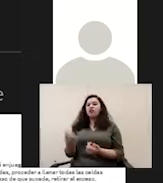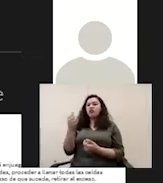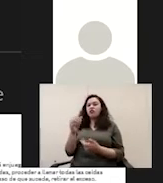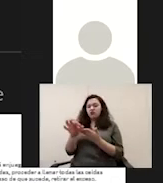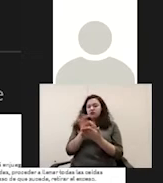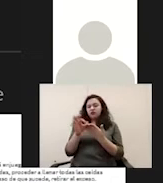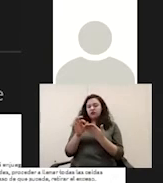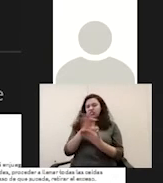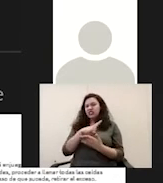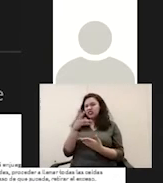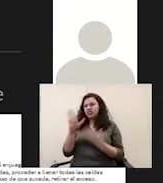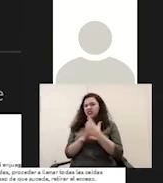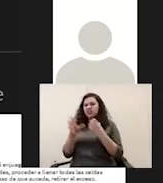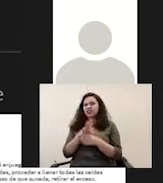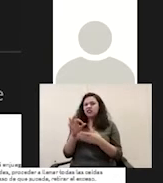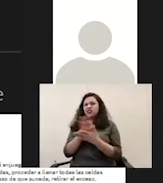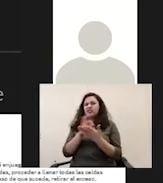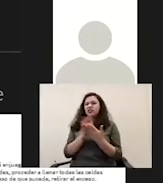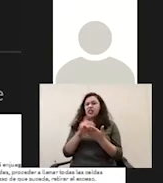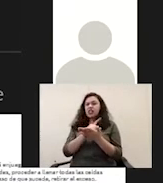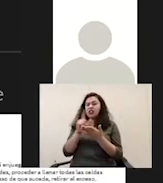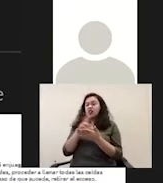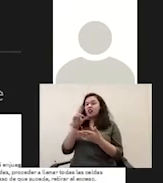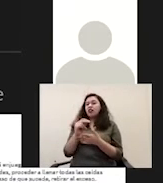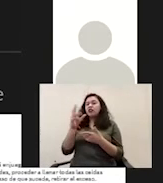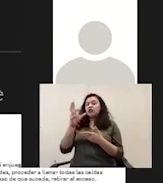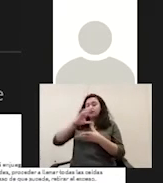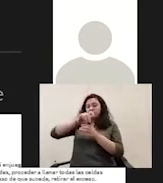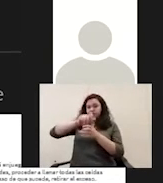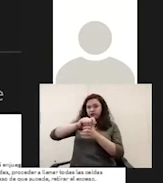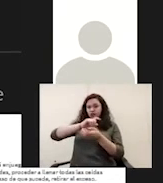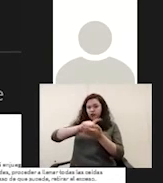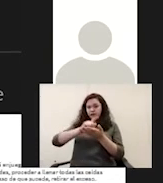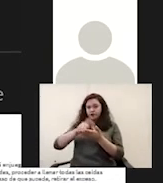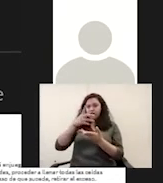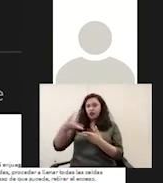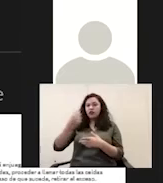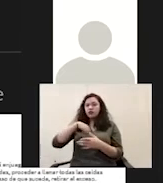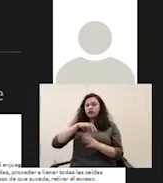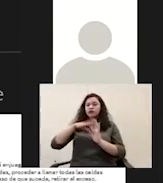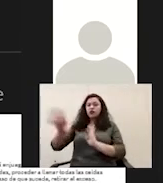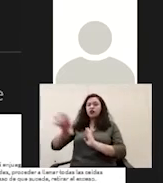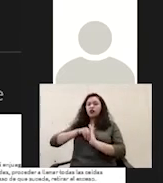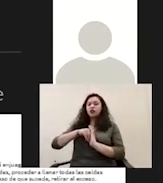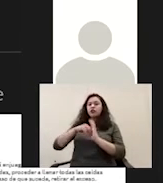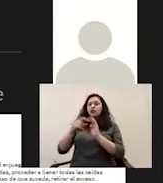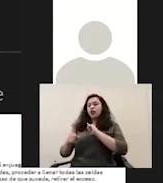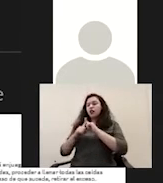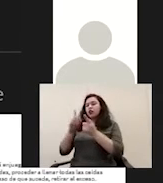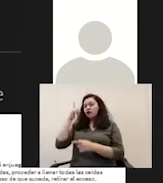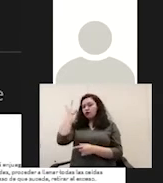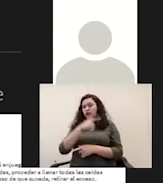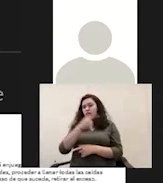materia orgánica, si no se encuentra limpio, esa materia orgánica nos va a dar un falso negativo en la parte